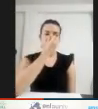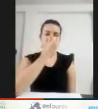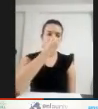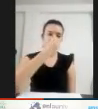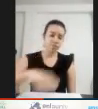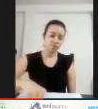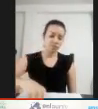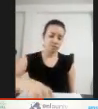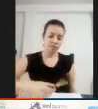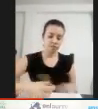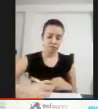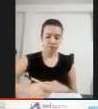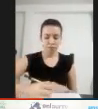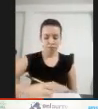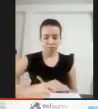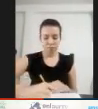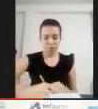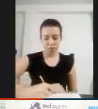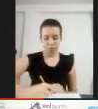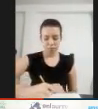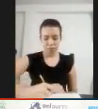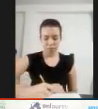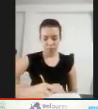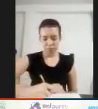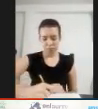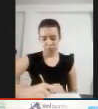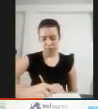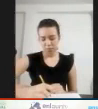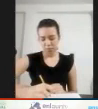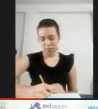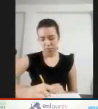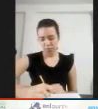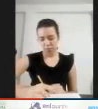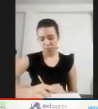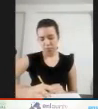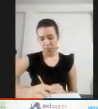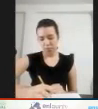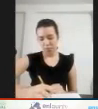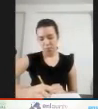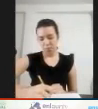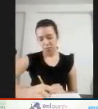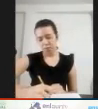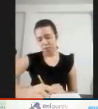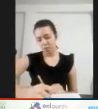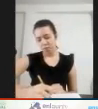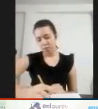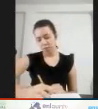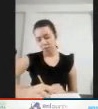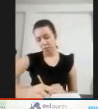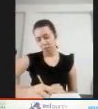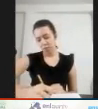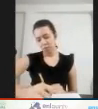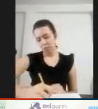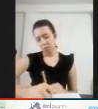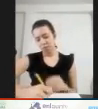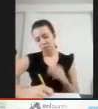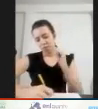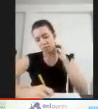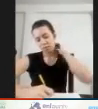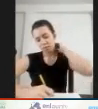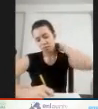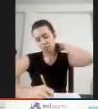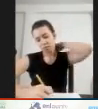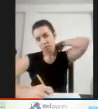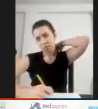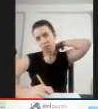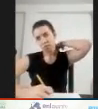el principio de publicidad previsto en el artículo 9 de la ley del decreto con rango, valor y fuerza de ley de registro y notaría, es la esencia de la actividad